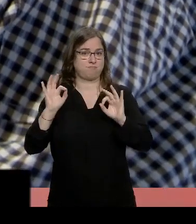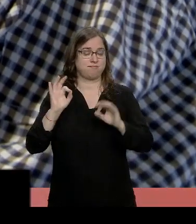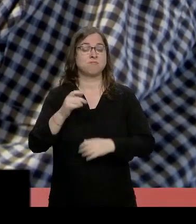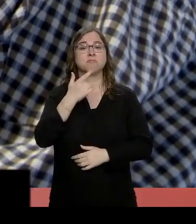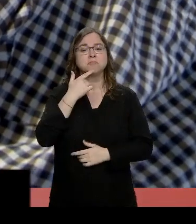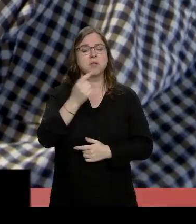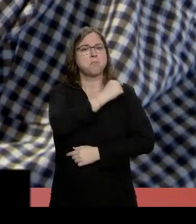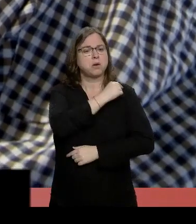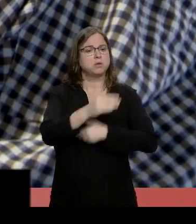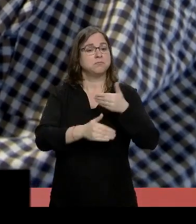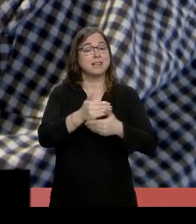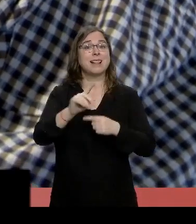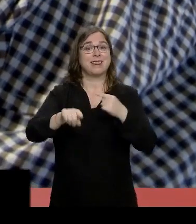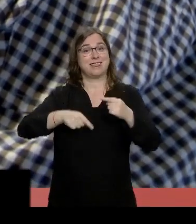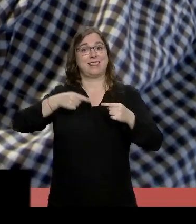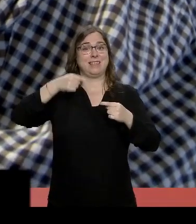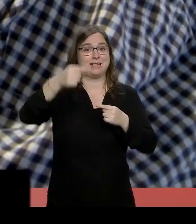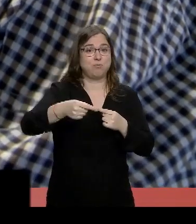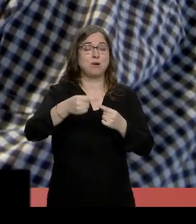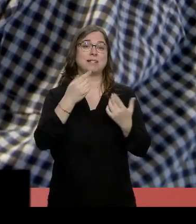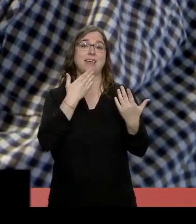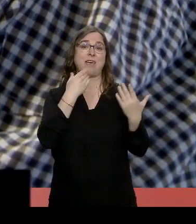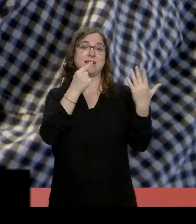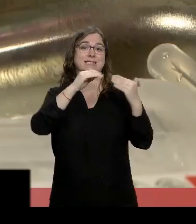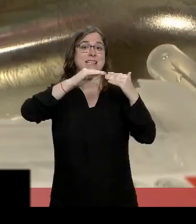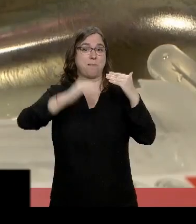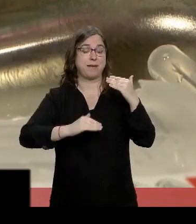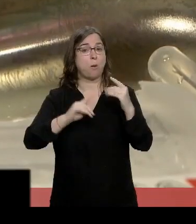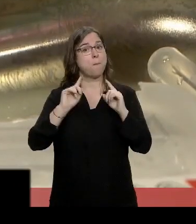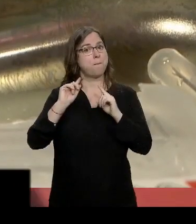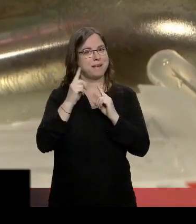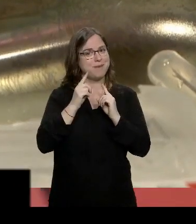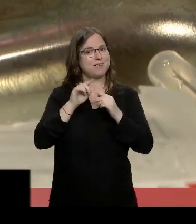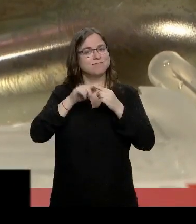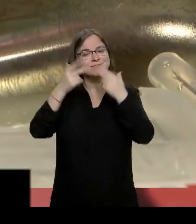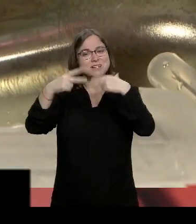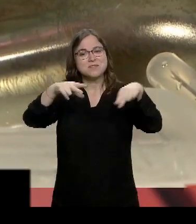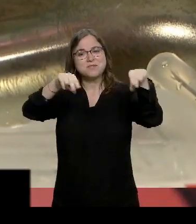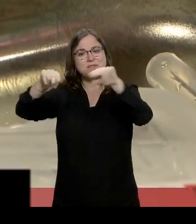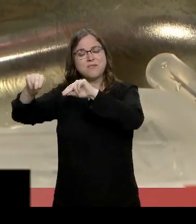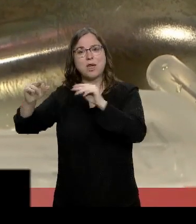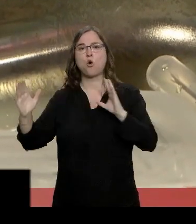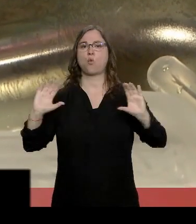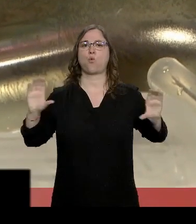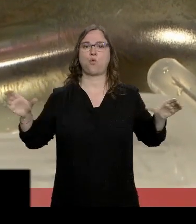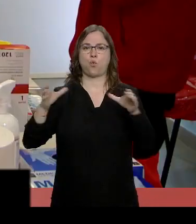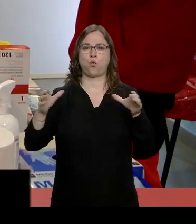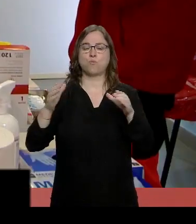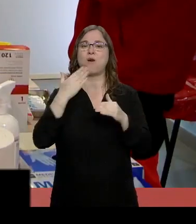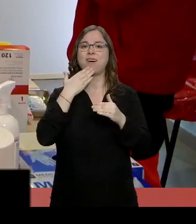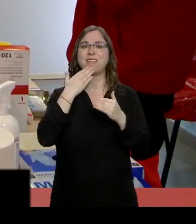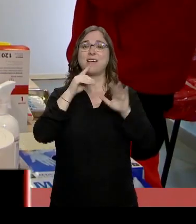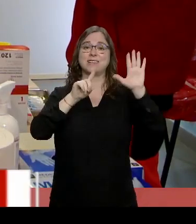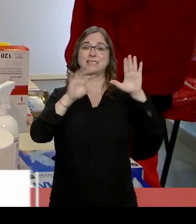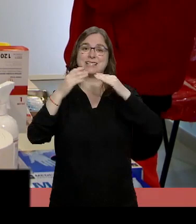con la vacunación a los menores de 60, se han centrado en acabar con todo ese grupo de edad mayores